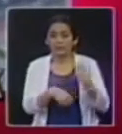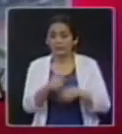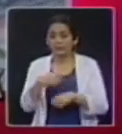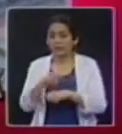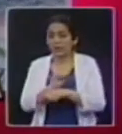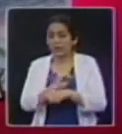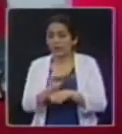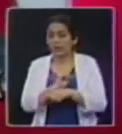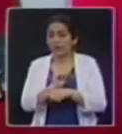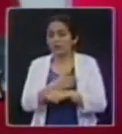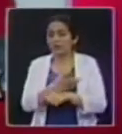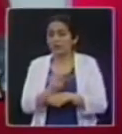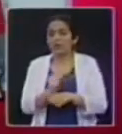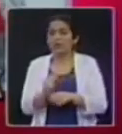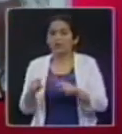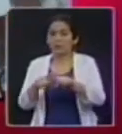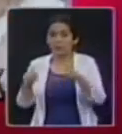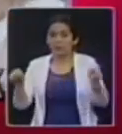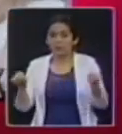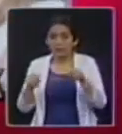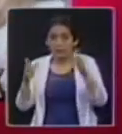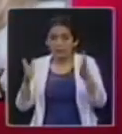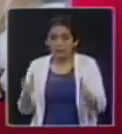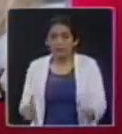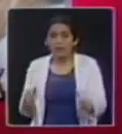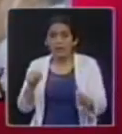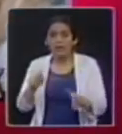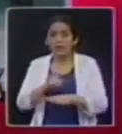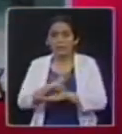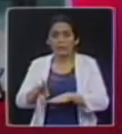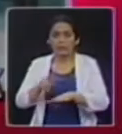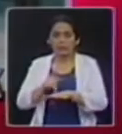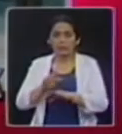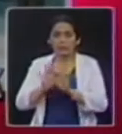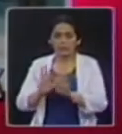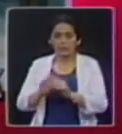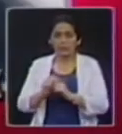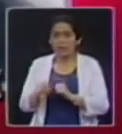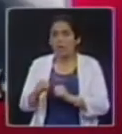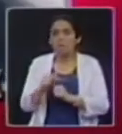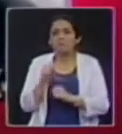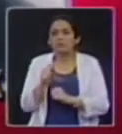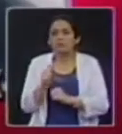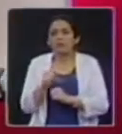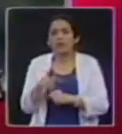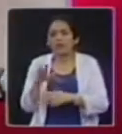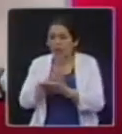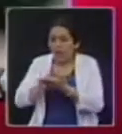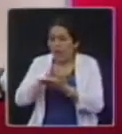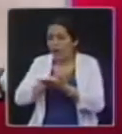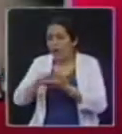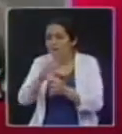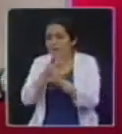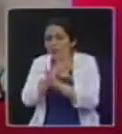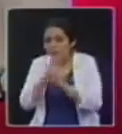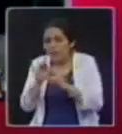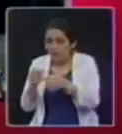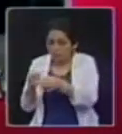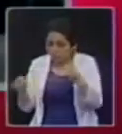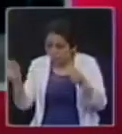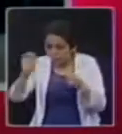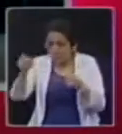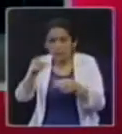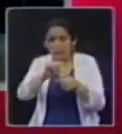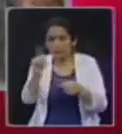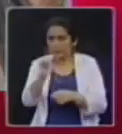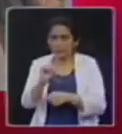automotriz baterías de arranque, que son la profesional libre mantenimiento, que son para vehículos de trabajo, de uso constante,